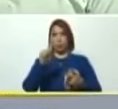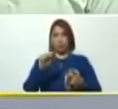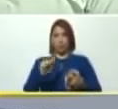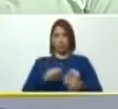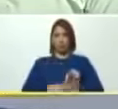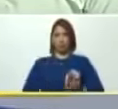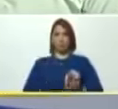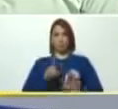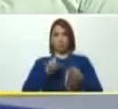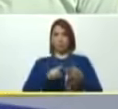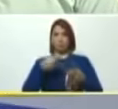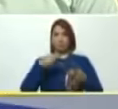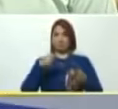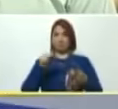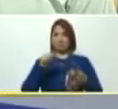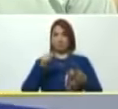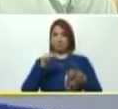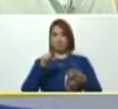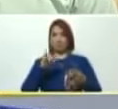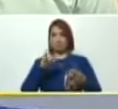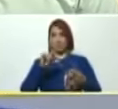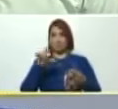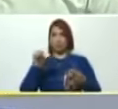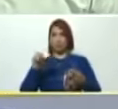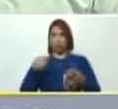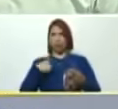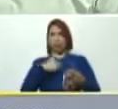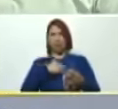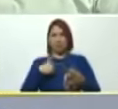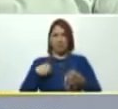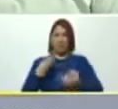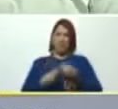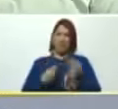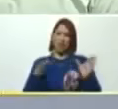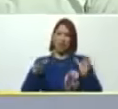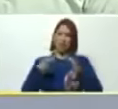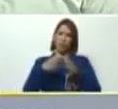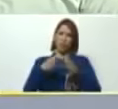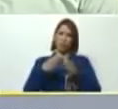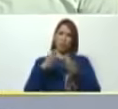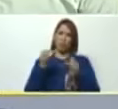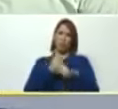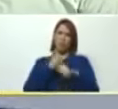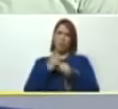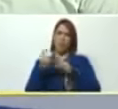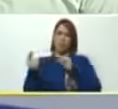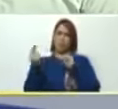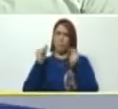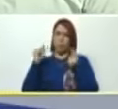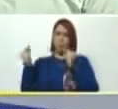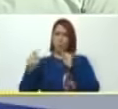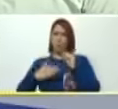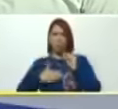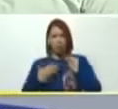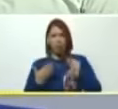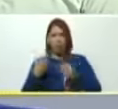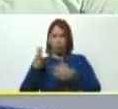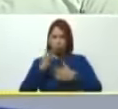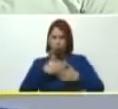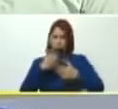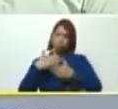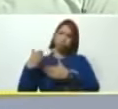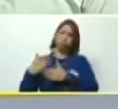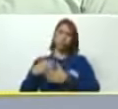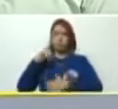de Latillo. Y yo quisiera que hiciéramos una reunión de trabajo para poder compartir